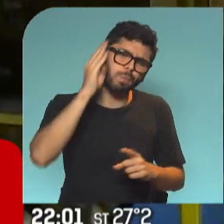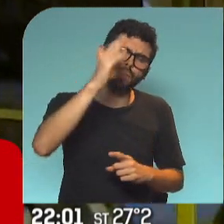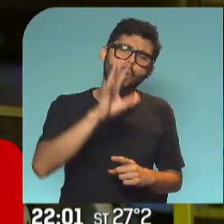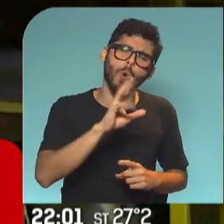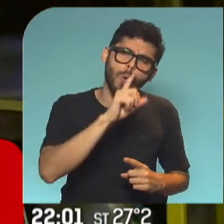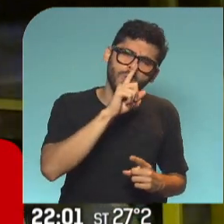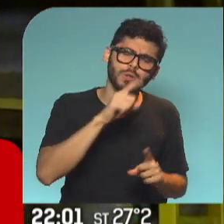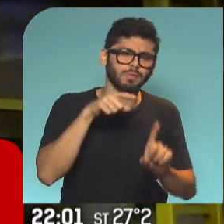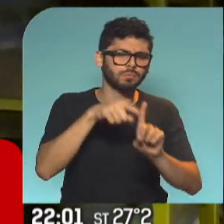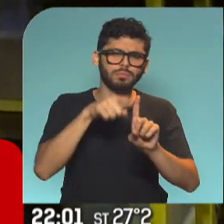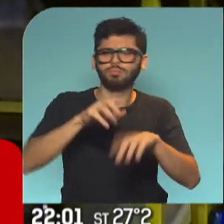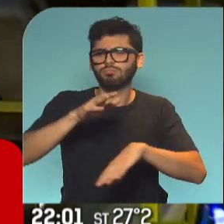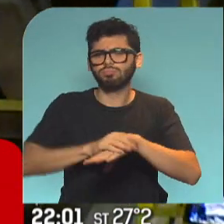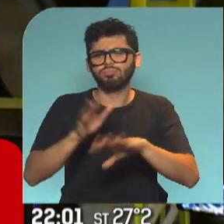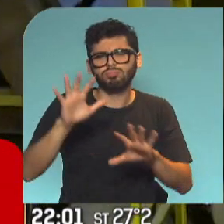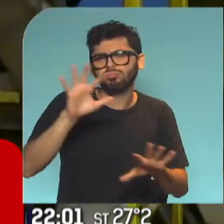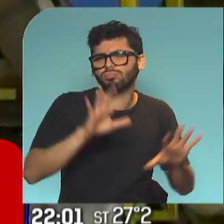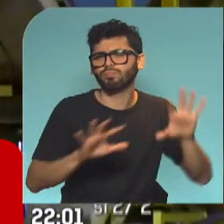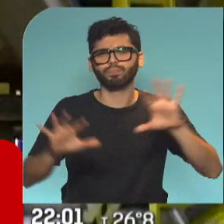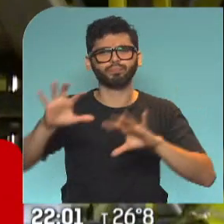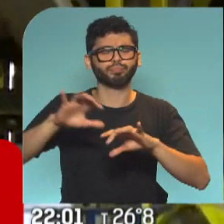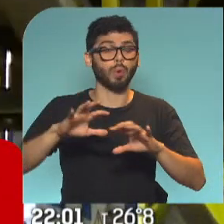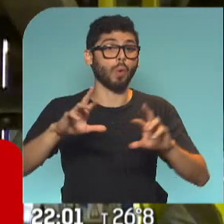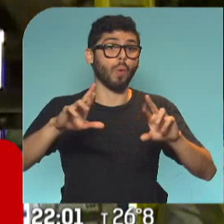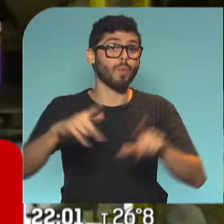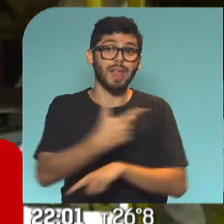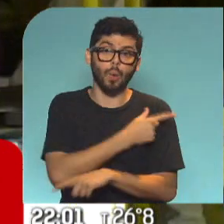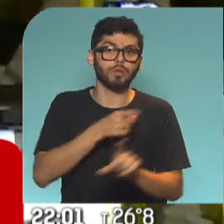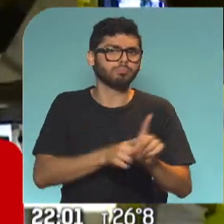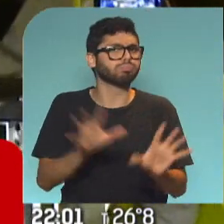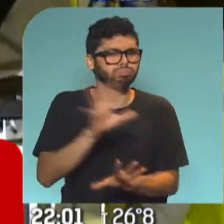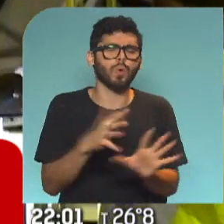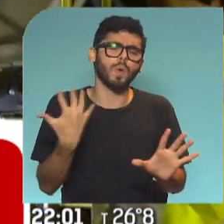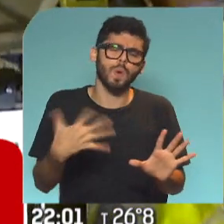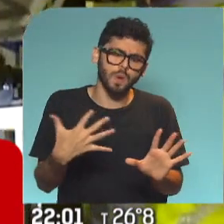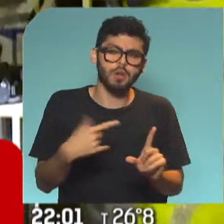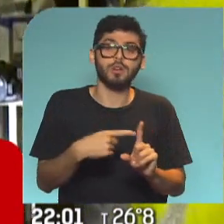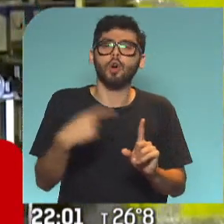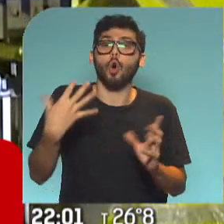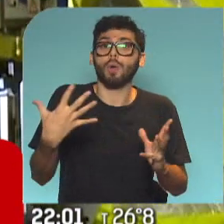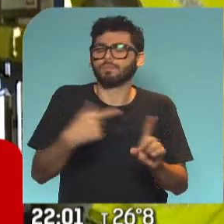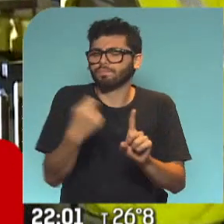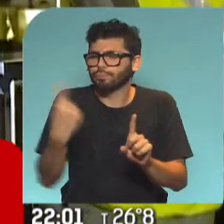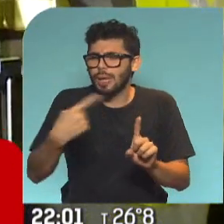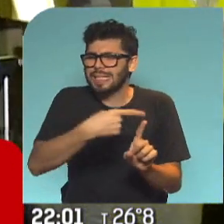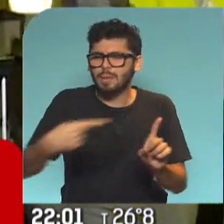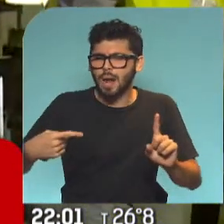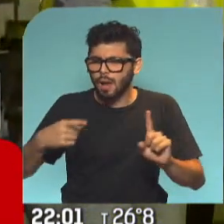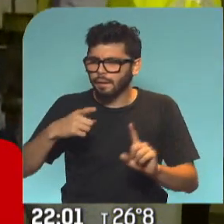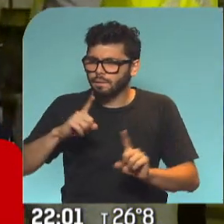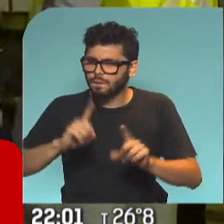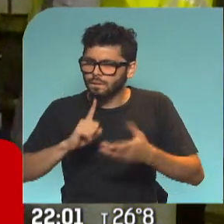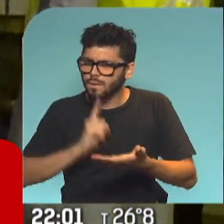cargo de buena parte de esta campaña de vacunación. Rápidamente en la semana hubo algunas decisiones